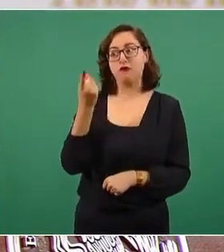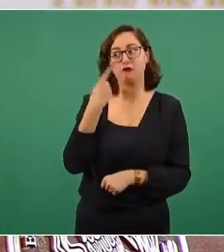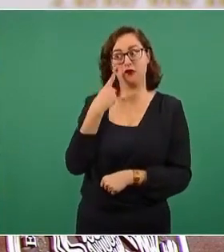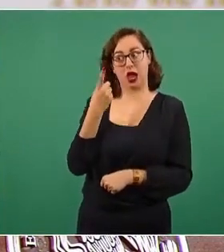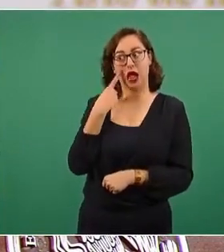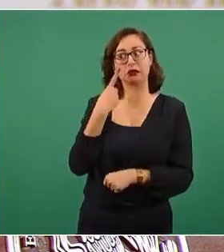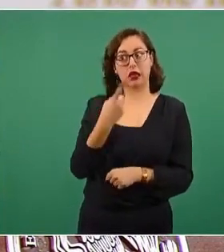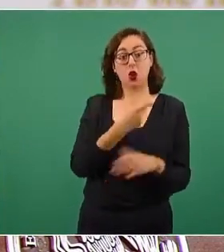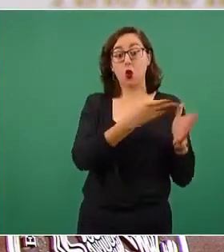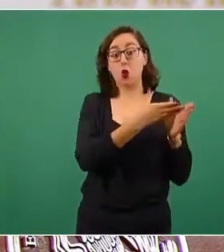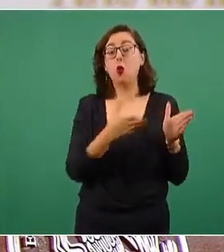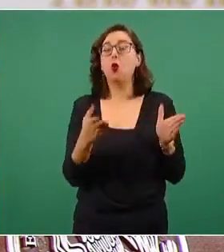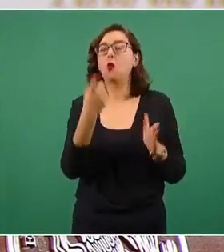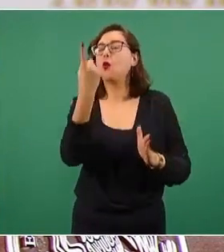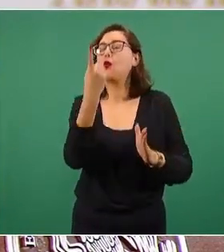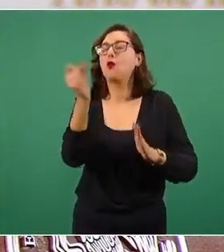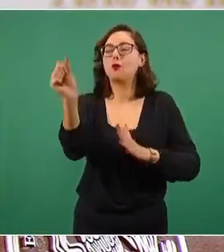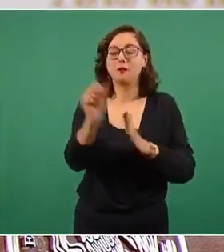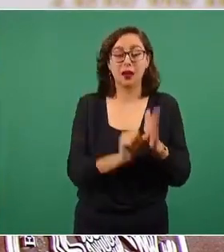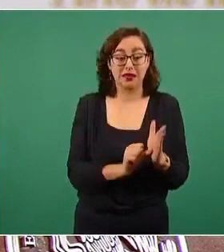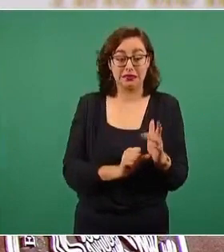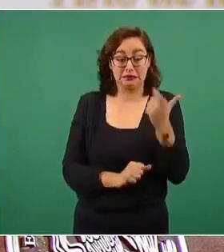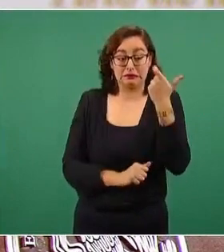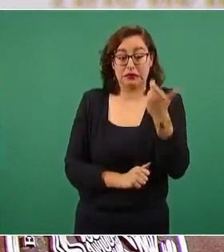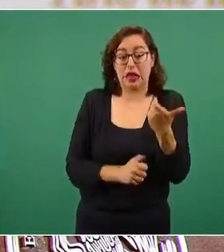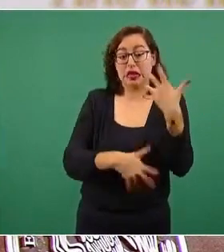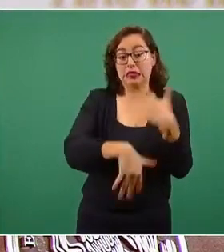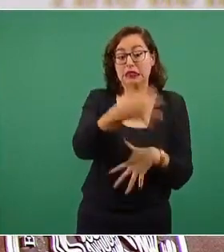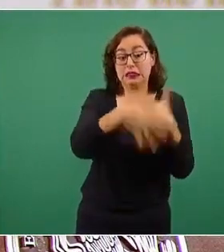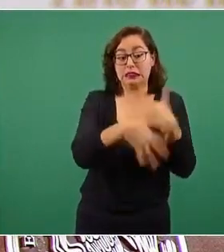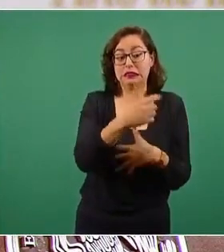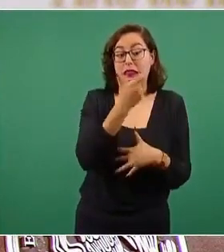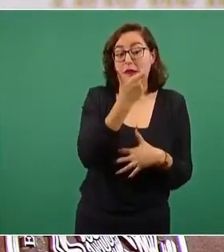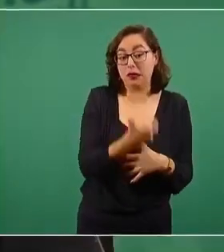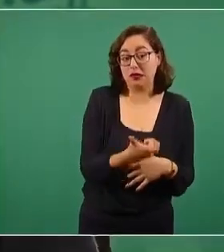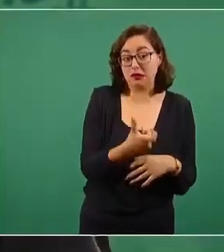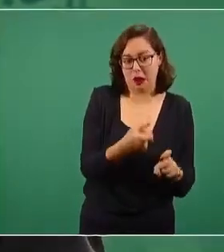de ese mes y a partir de ahí,